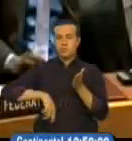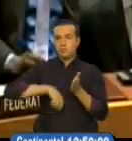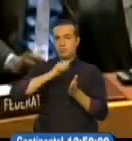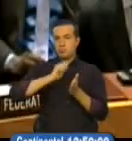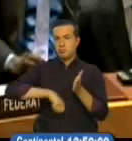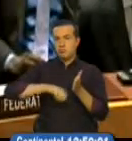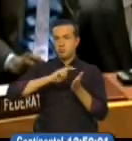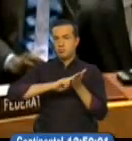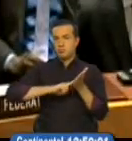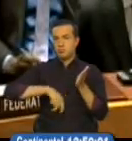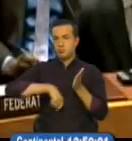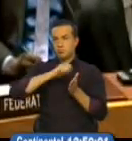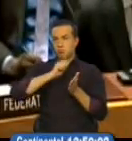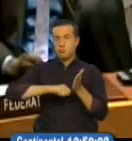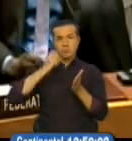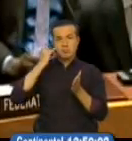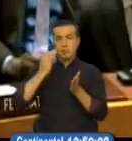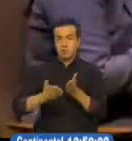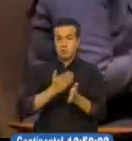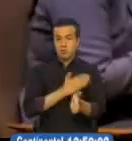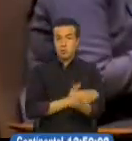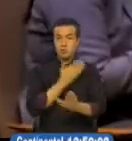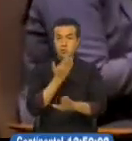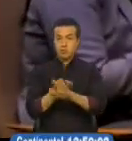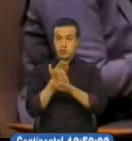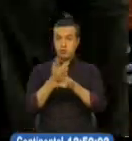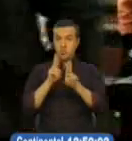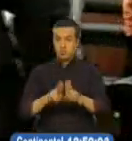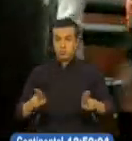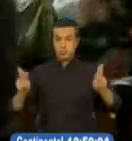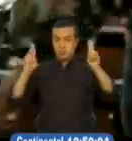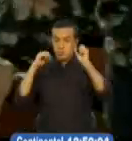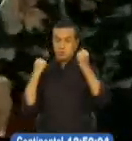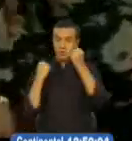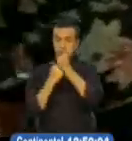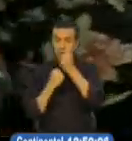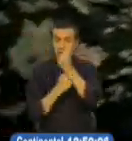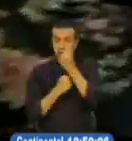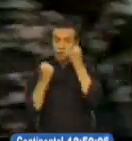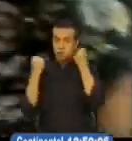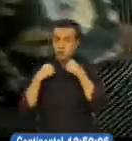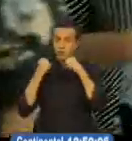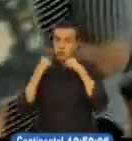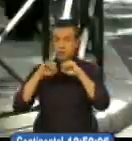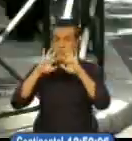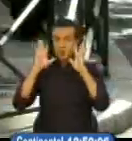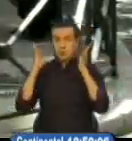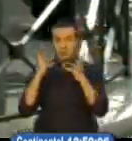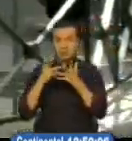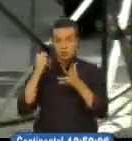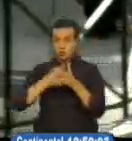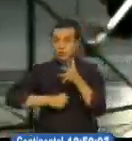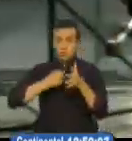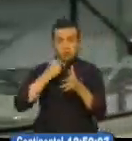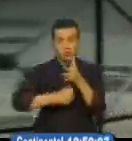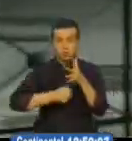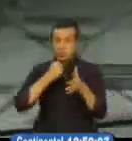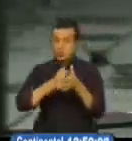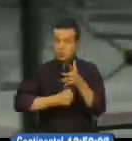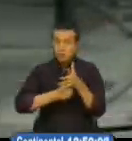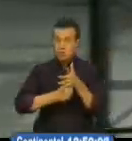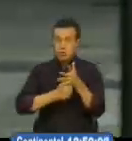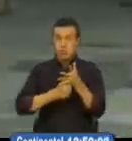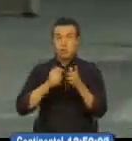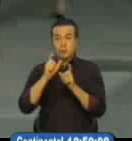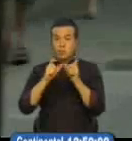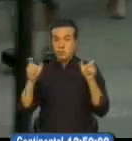esta materia y hace escasos días ha propuesto a la ONU fortalecer los esfuerzos globales para combatir esta lacra, una iniciativa que